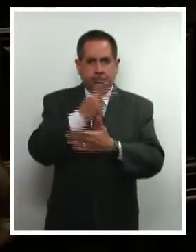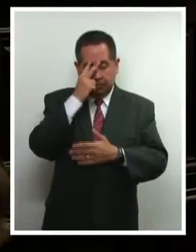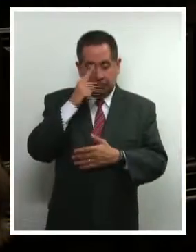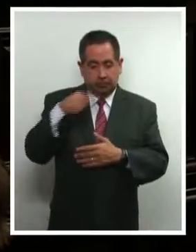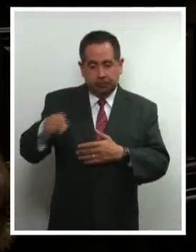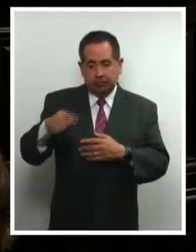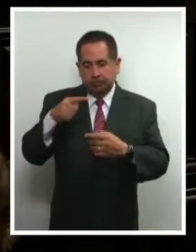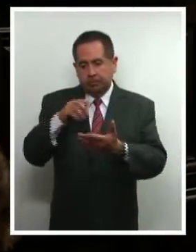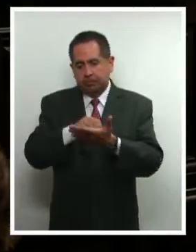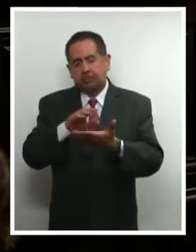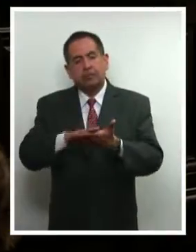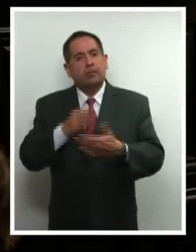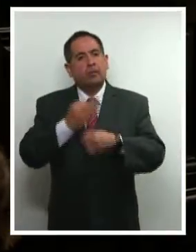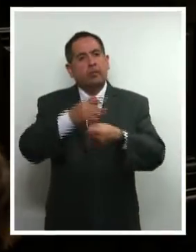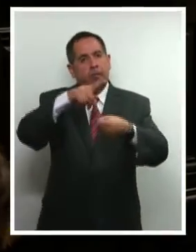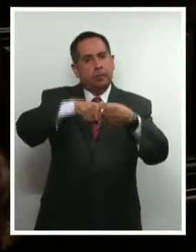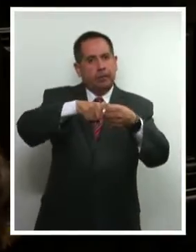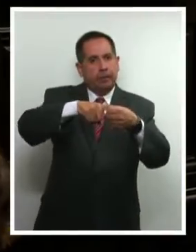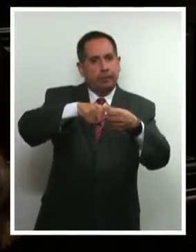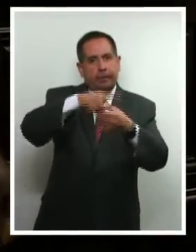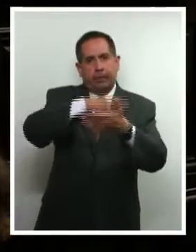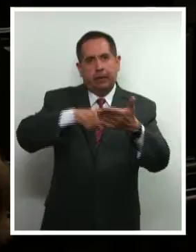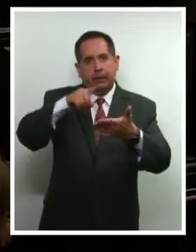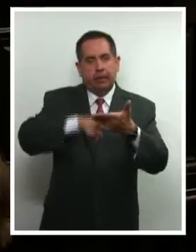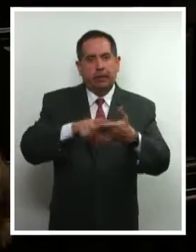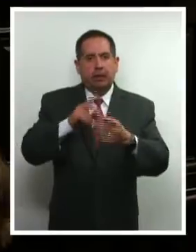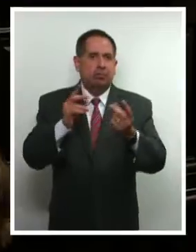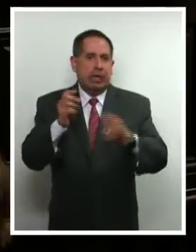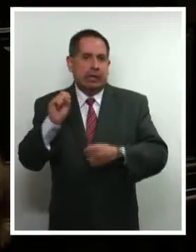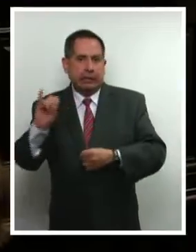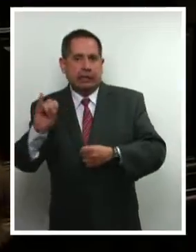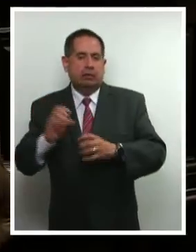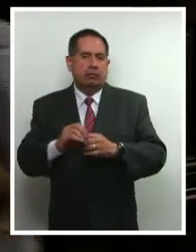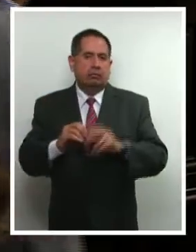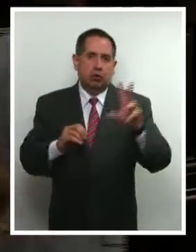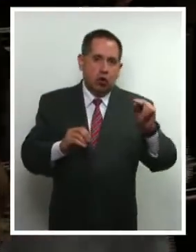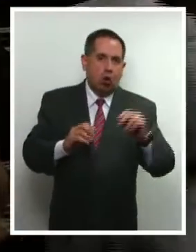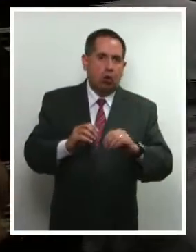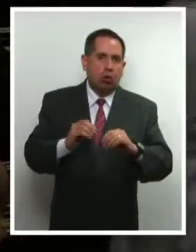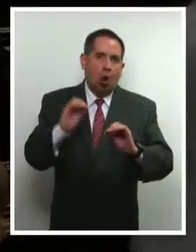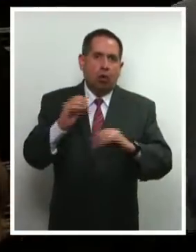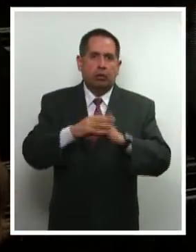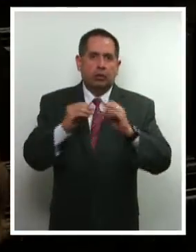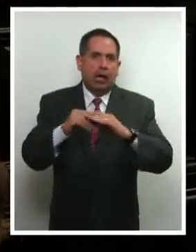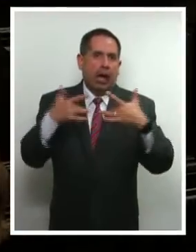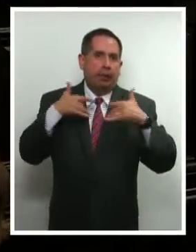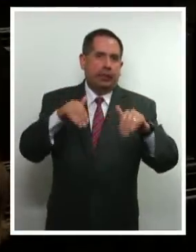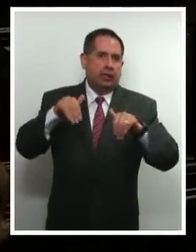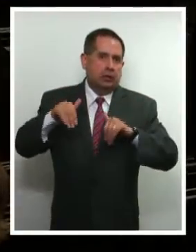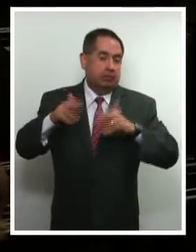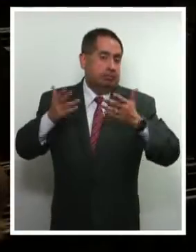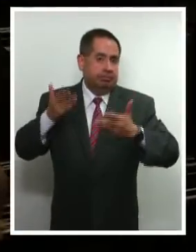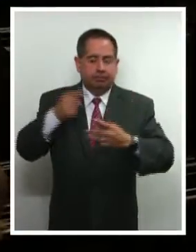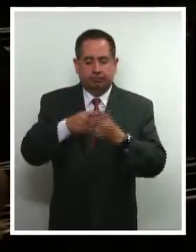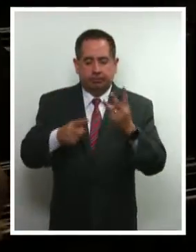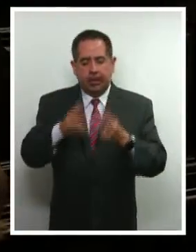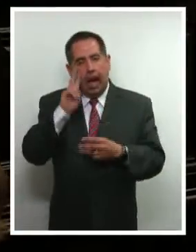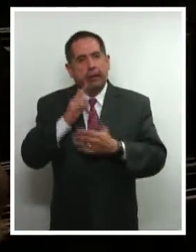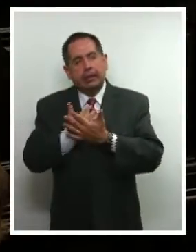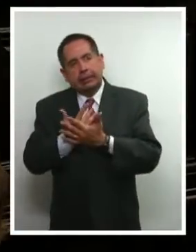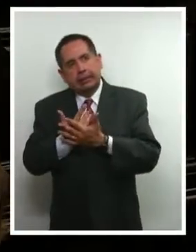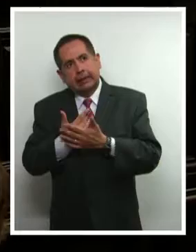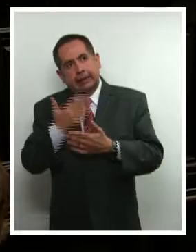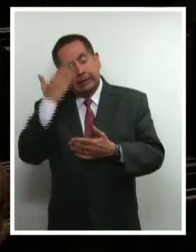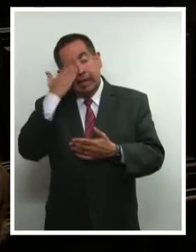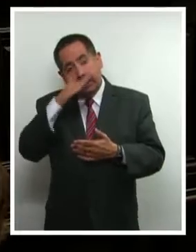se registre el voto, ya sea a favor, en contra o en abstención. Eso lo sabremos en unos momentos más. Sin embargo,